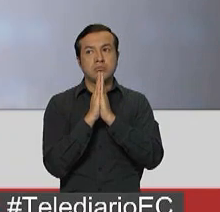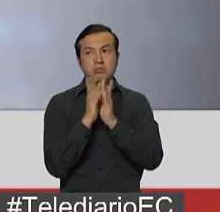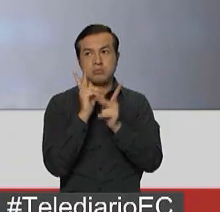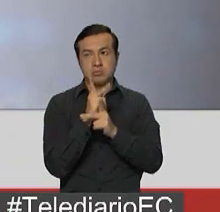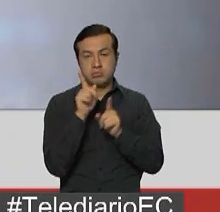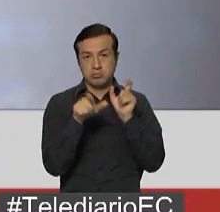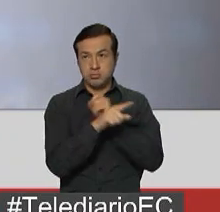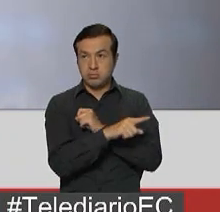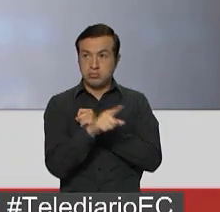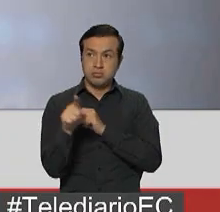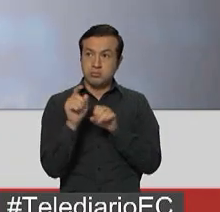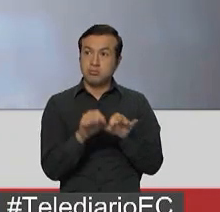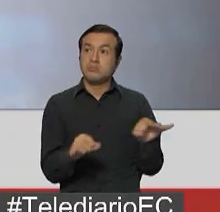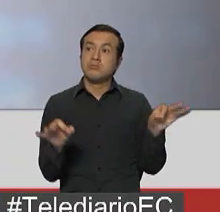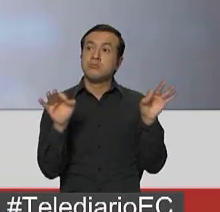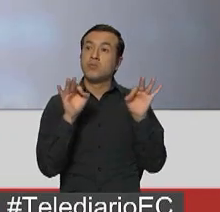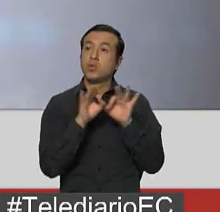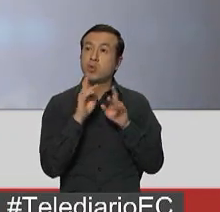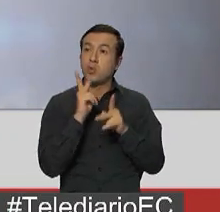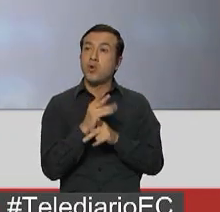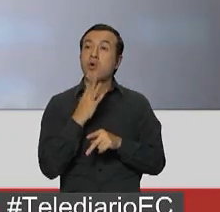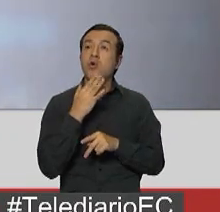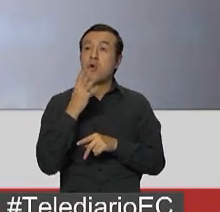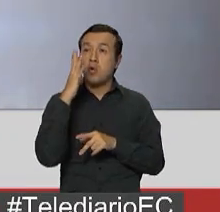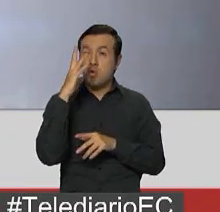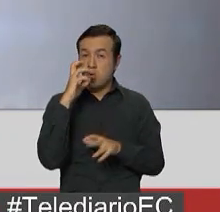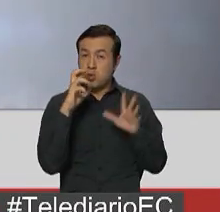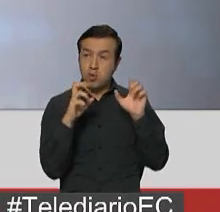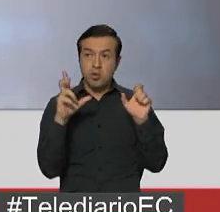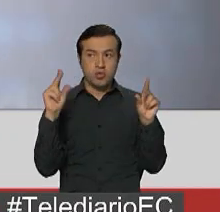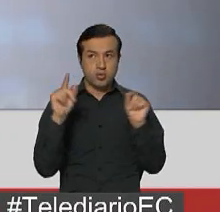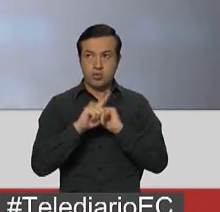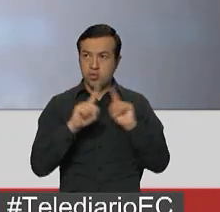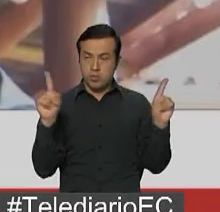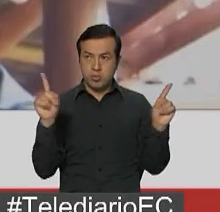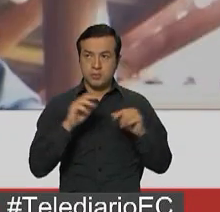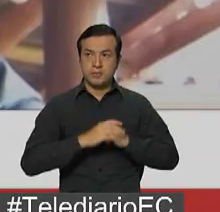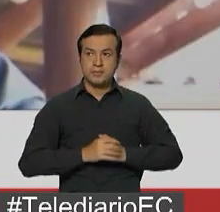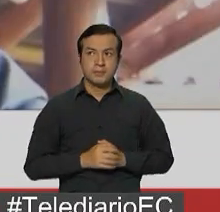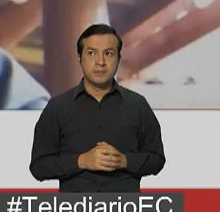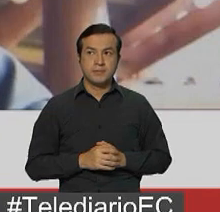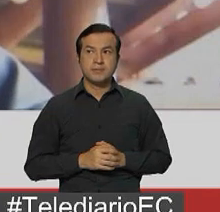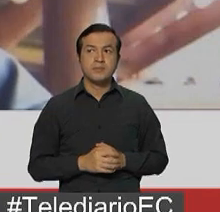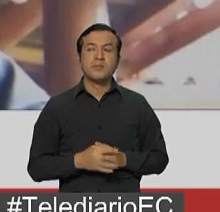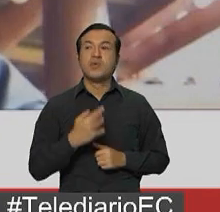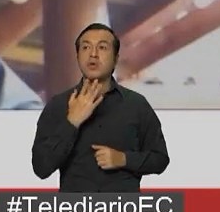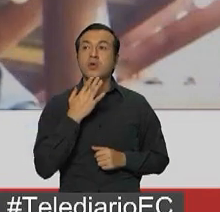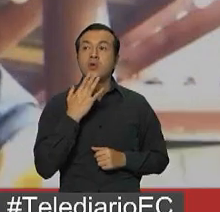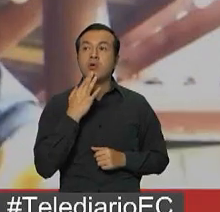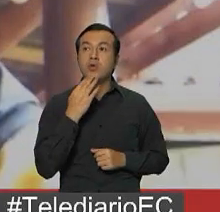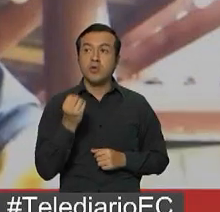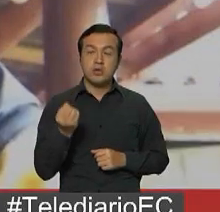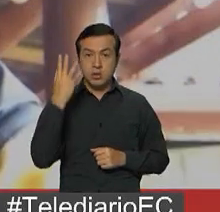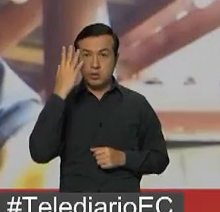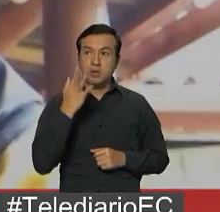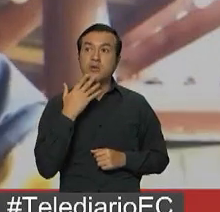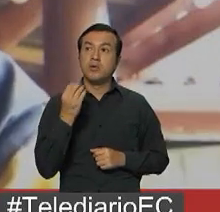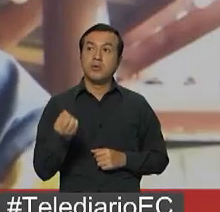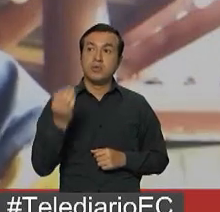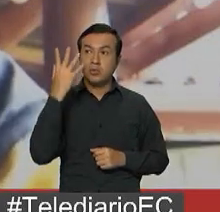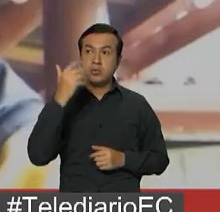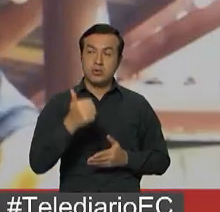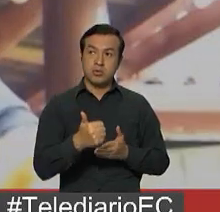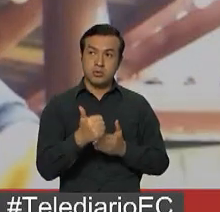en la medida de lo posible no sean de colores obscuros por esta razón los colores claros nos